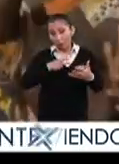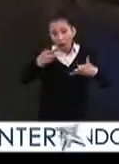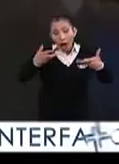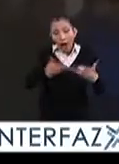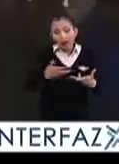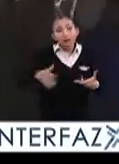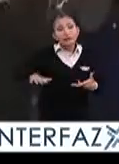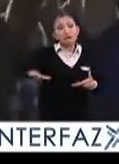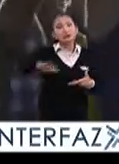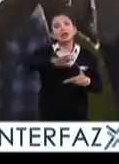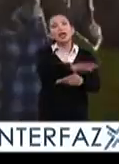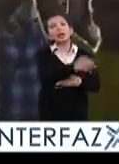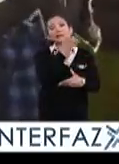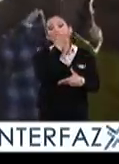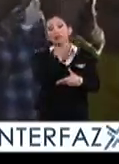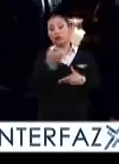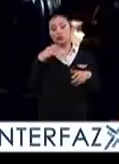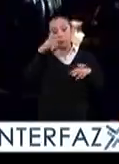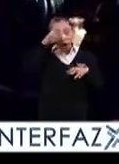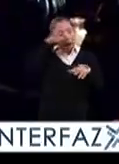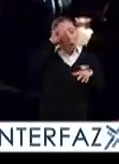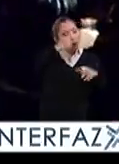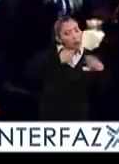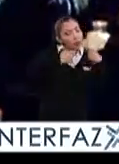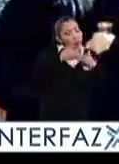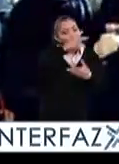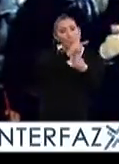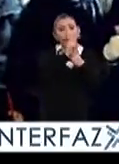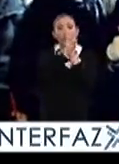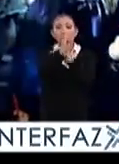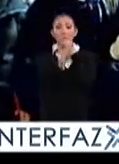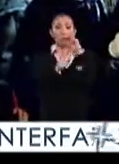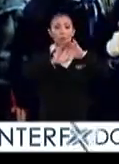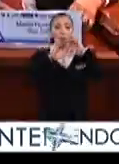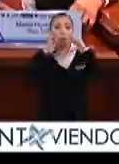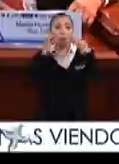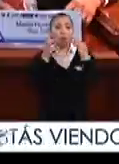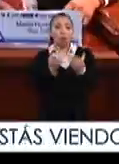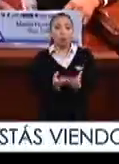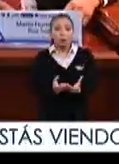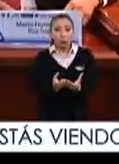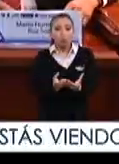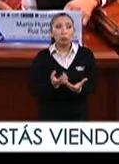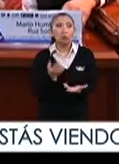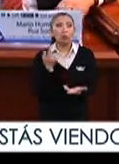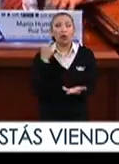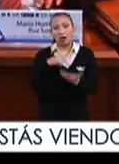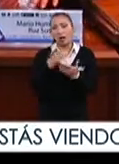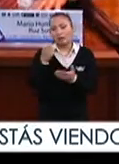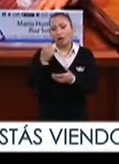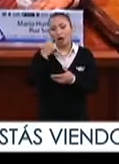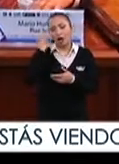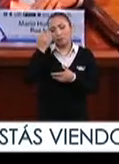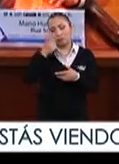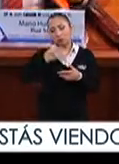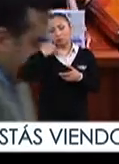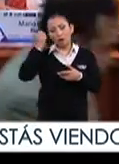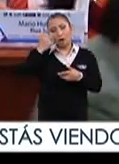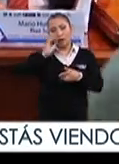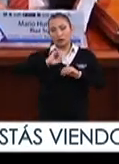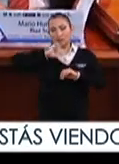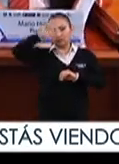de hacer. Y esto es un consenso de los países del planeta. Yo creo que esta conferencia